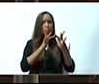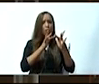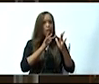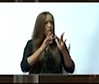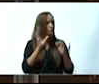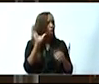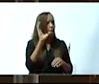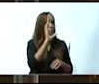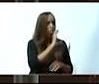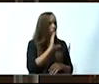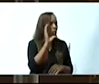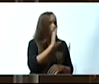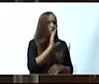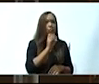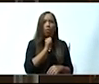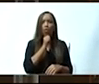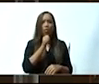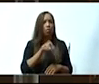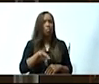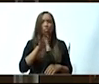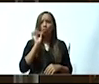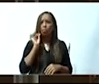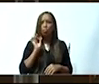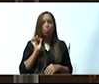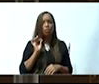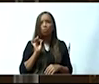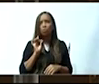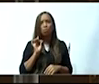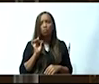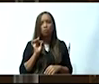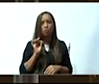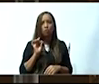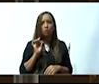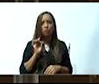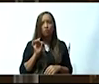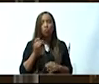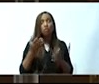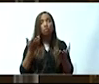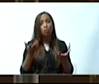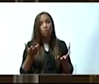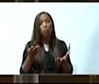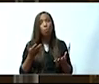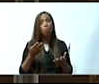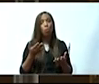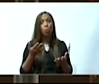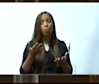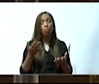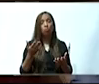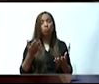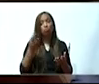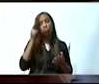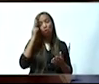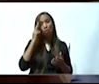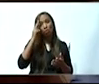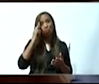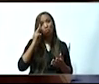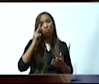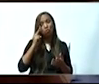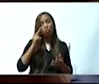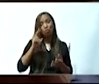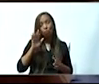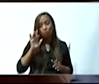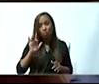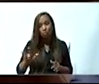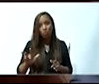que se incorporó en la agenda. No, se incorporó en la orden del día, pero estaba disponible. De todos modos, presidente,